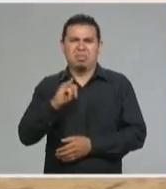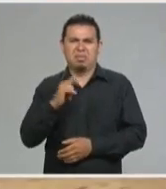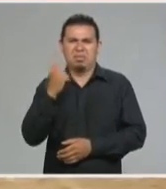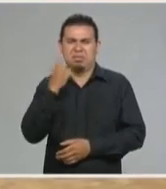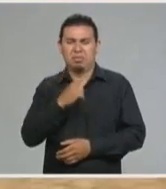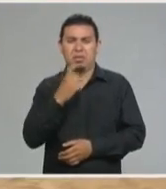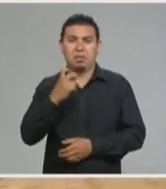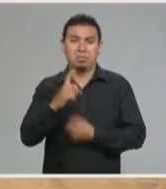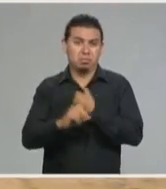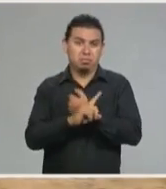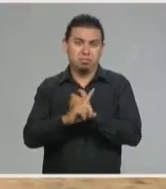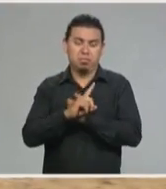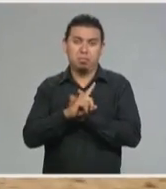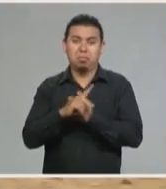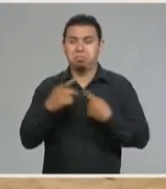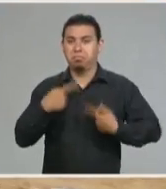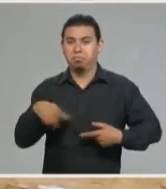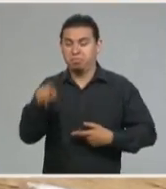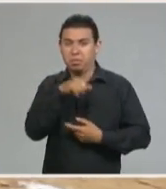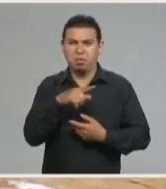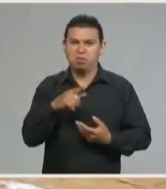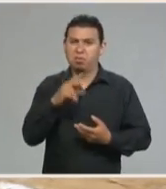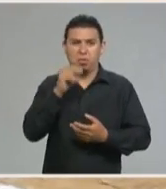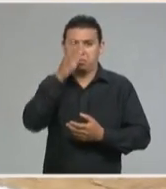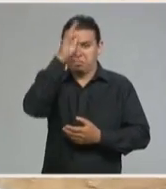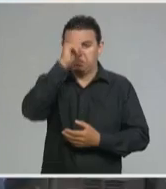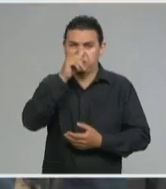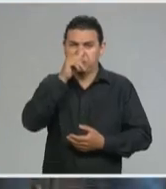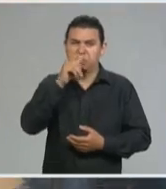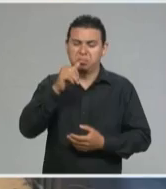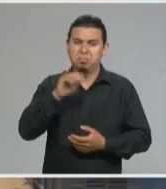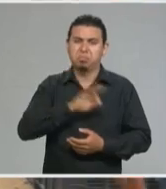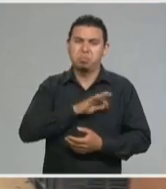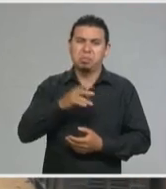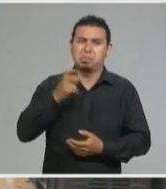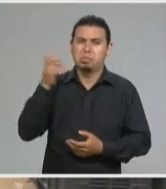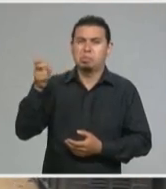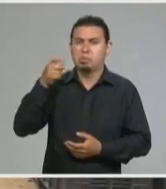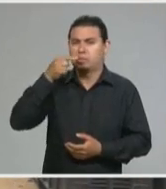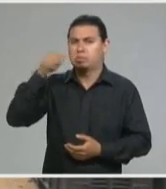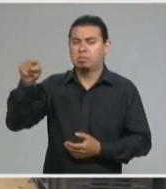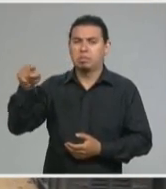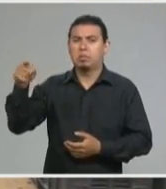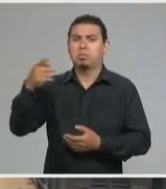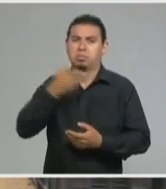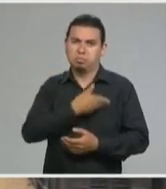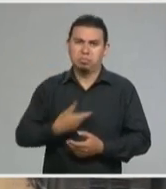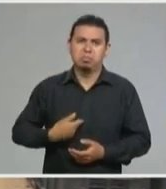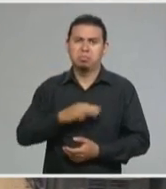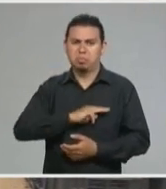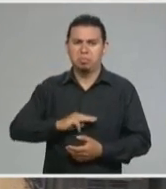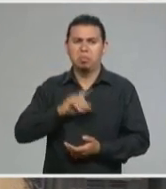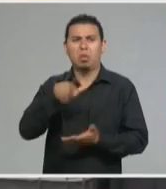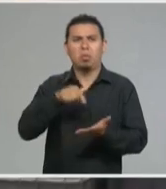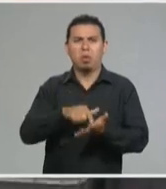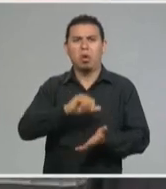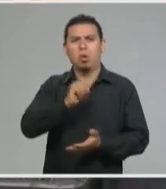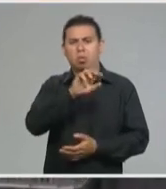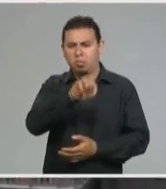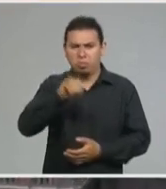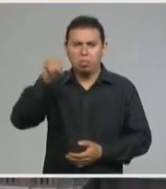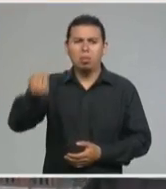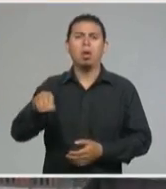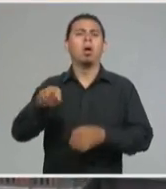Frente a esta situación, los inconformes demandaron a los gobiernos estatal y municipal que los reubiquen en un lugar